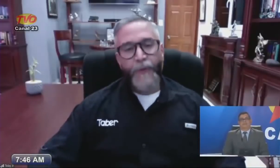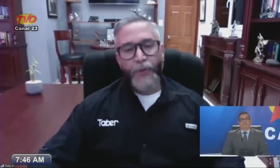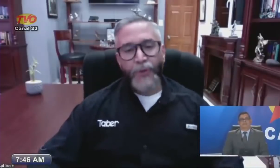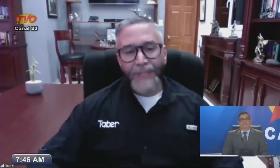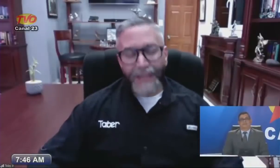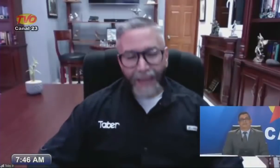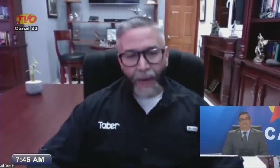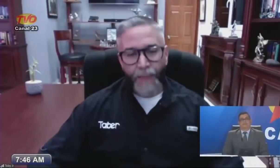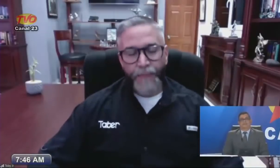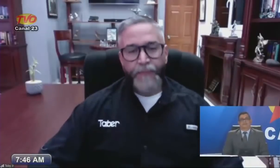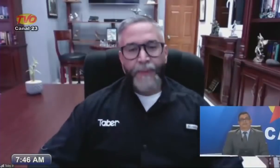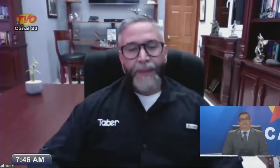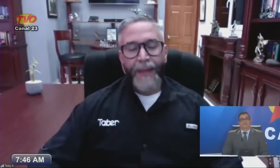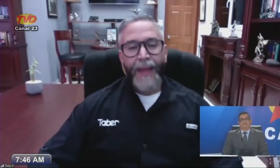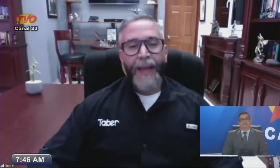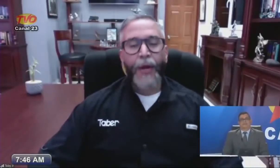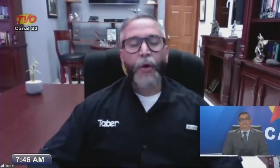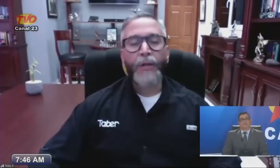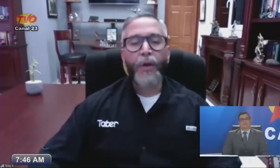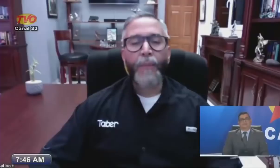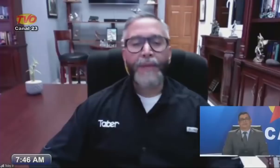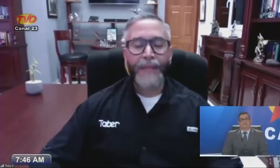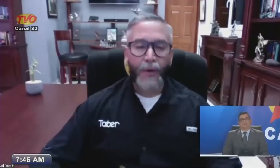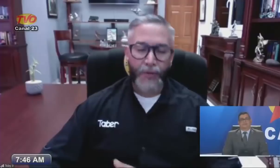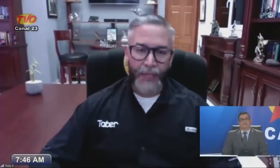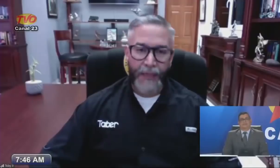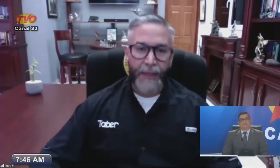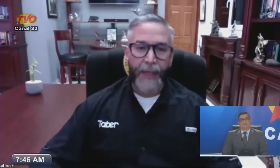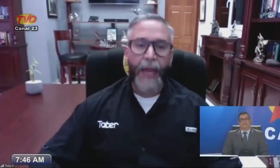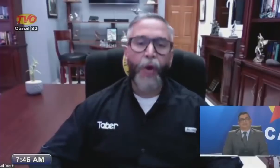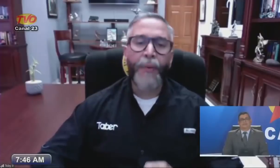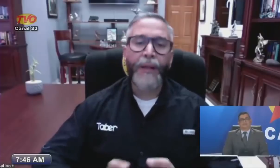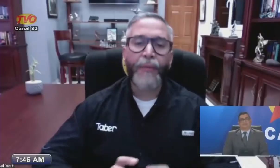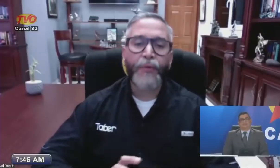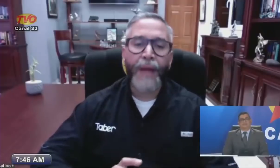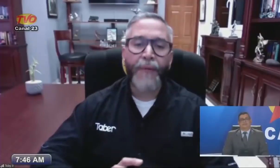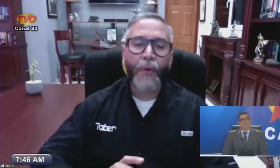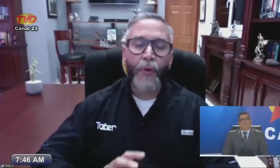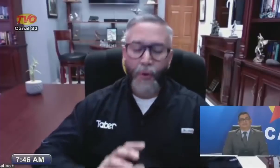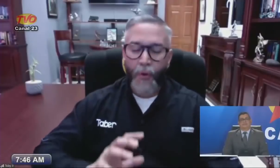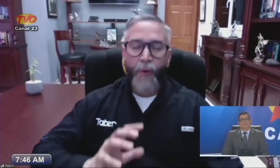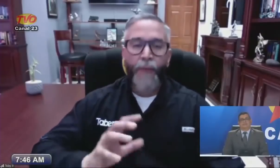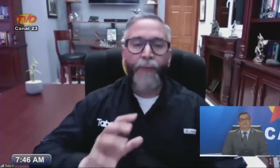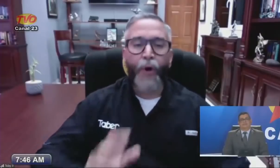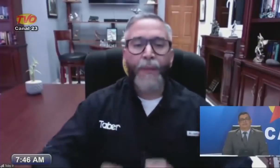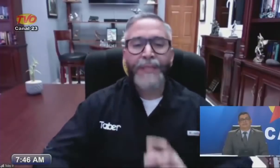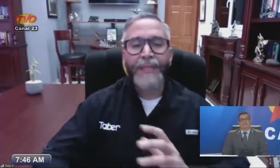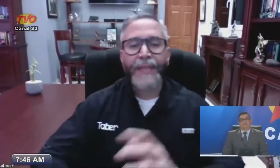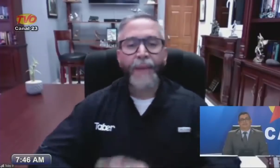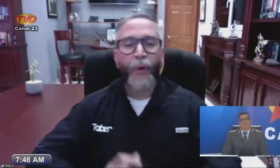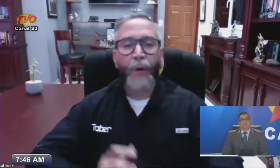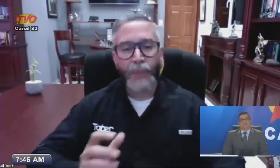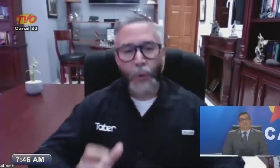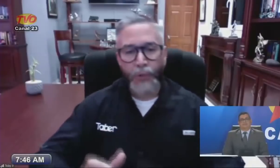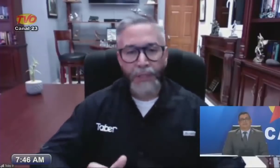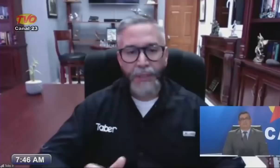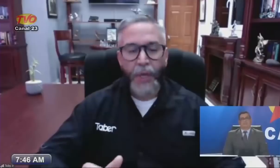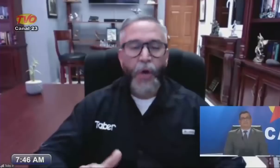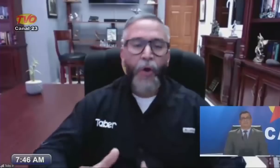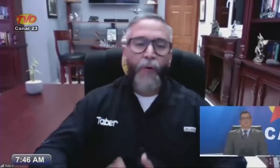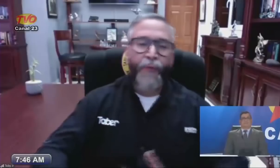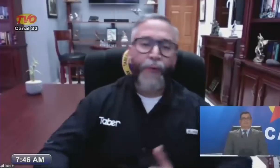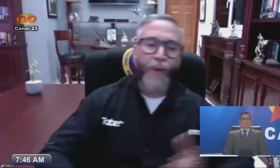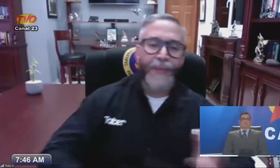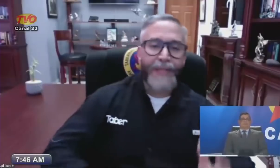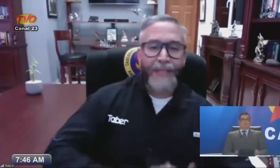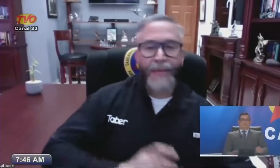yo sí creo que el error del hombre está en lo siguiente el hombre anda buscando formas de hacer mejor las cosas